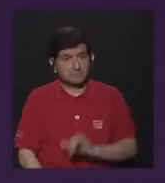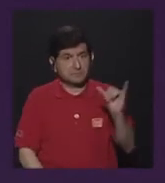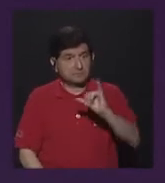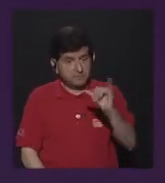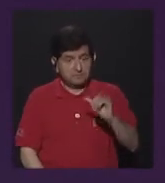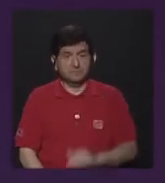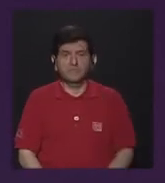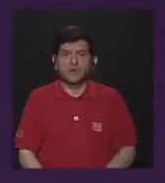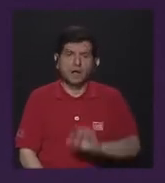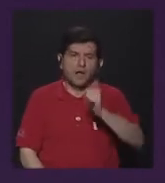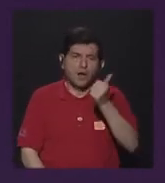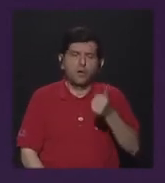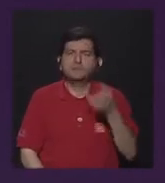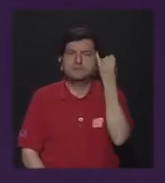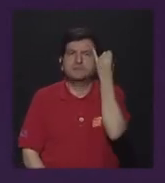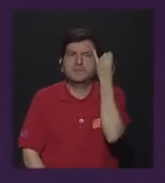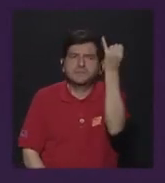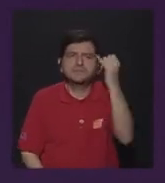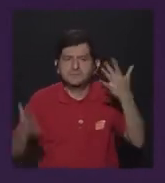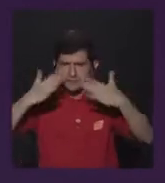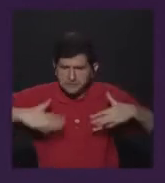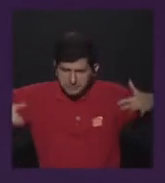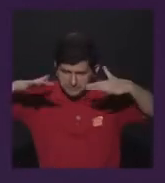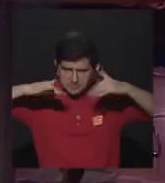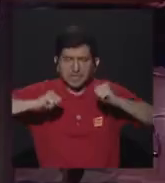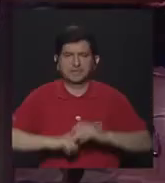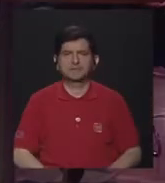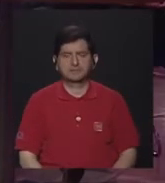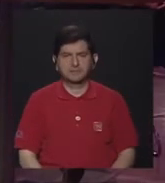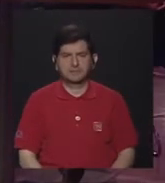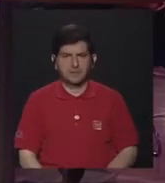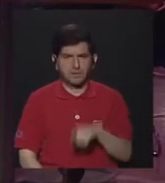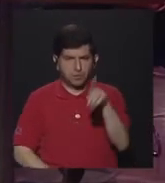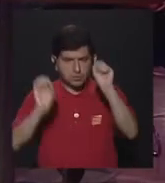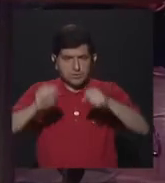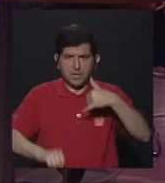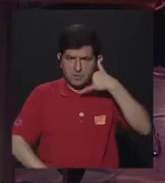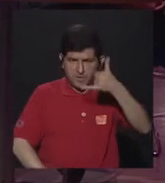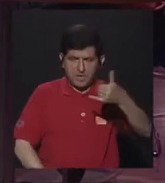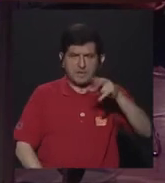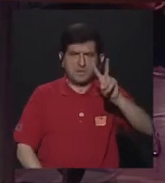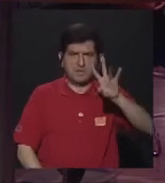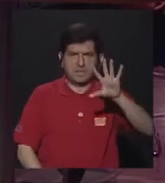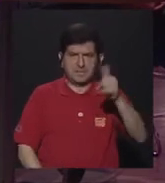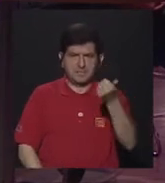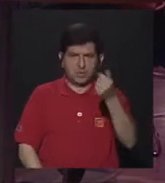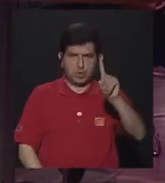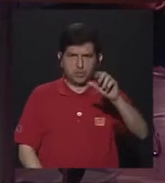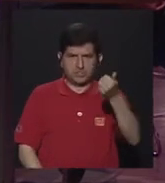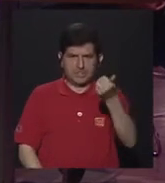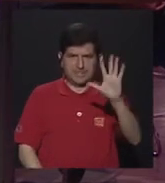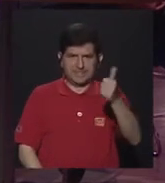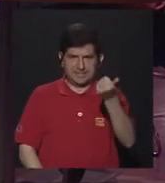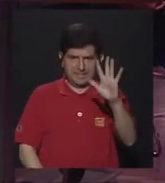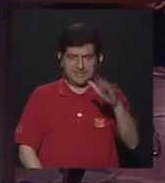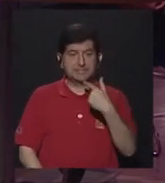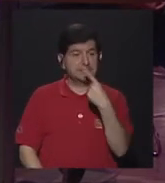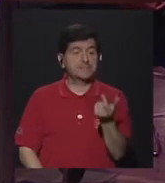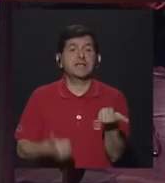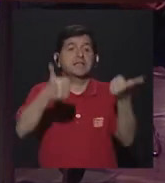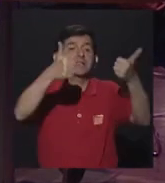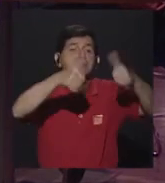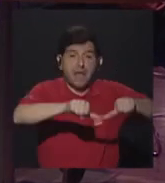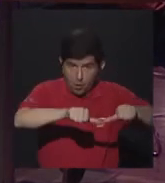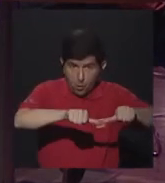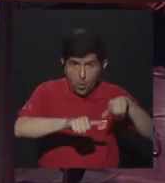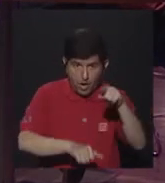otras consideraciones ambientales de ambos están usted puede llamarnos al 25 11 15 y manifestar si está de acuerdo